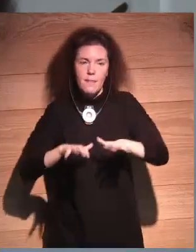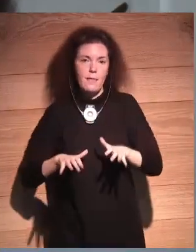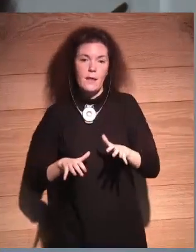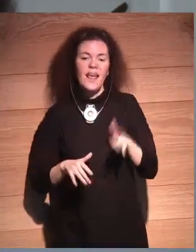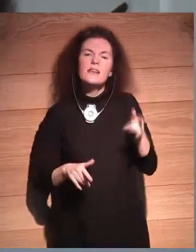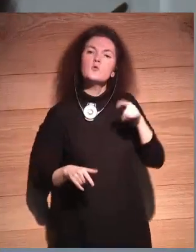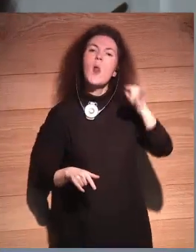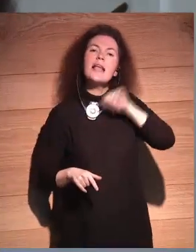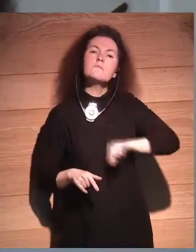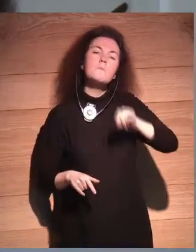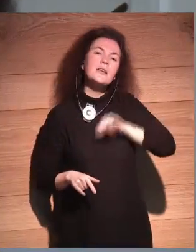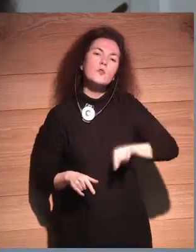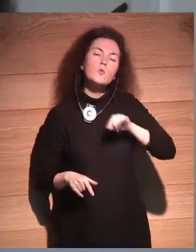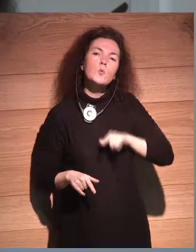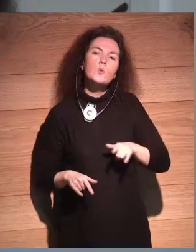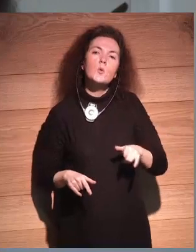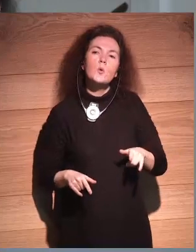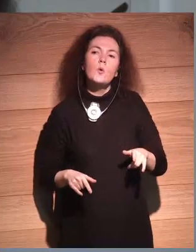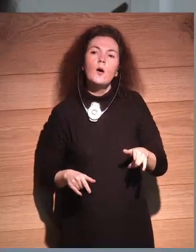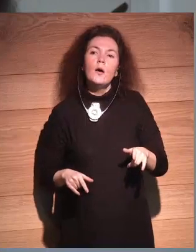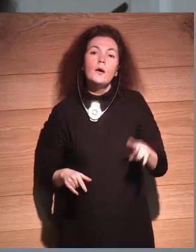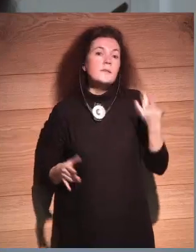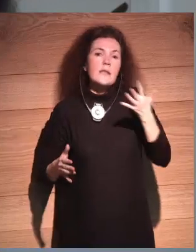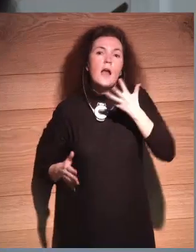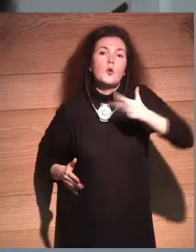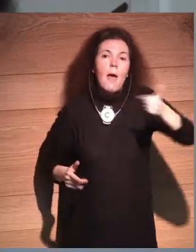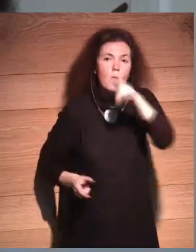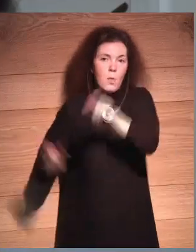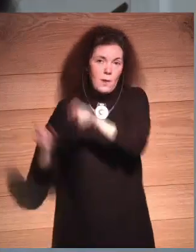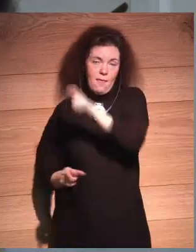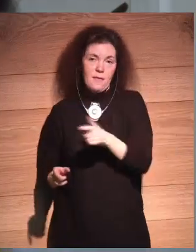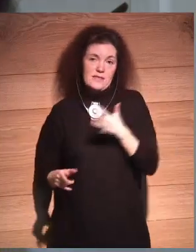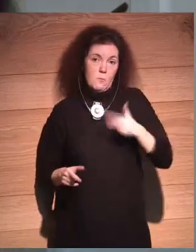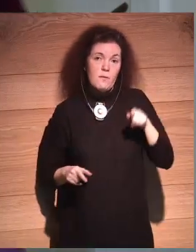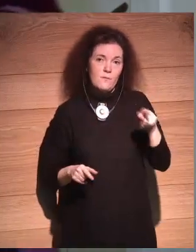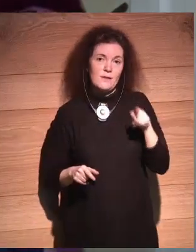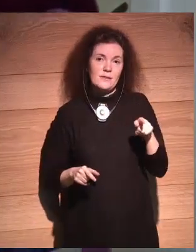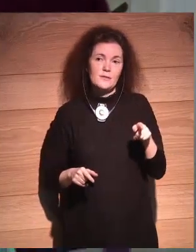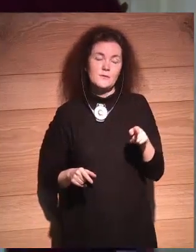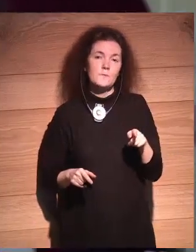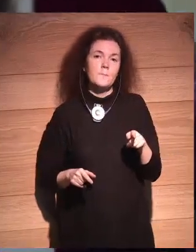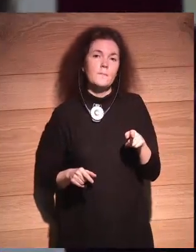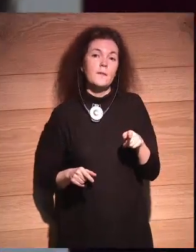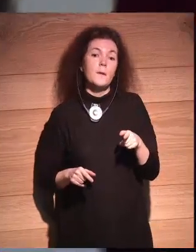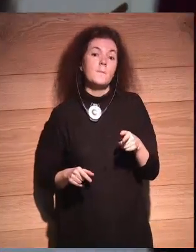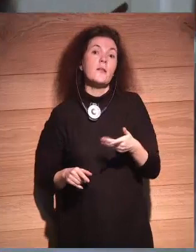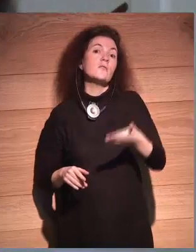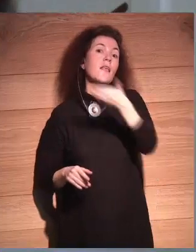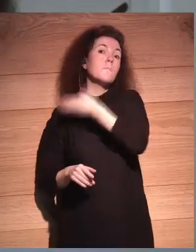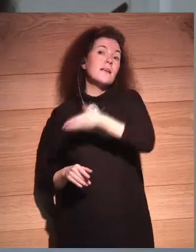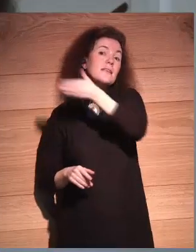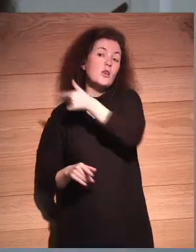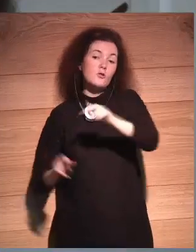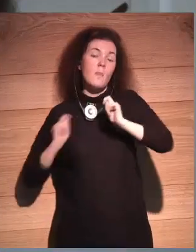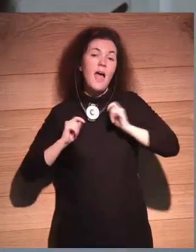espíritu que se nos ha arrebatado a la humanidad. Pero en el pasado esto es lo que nos ha